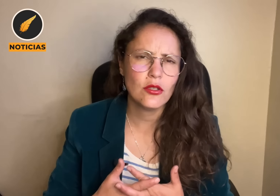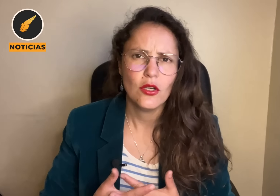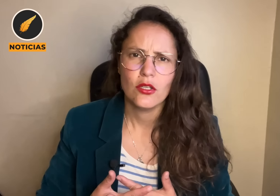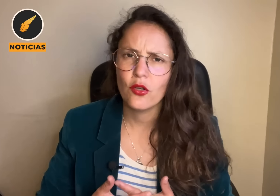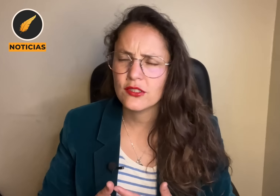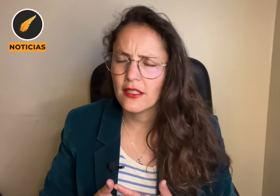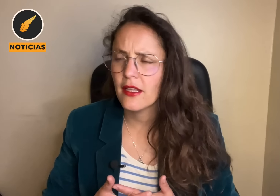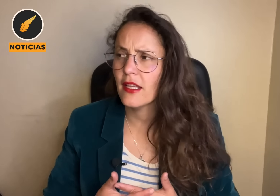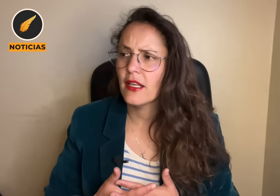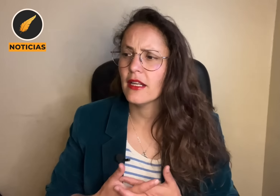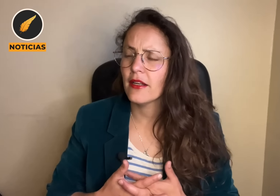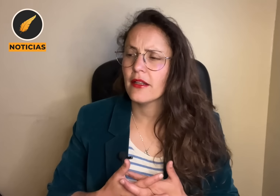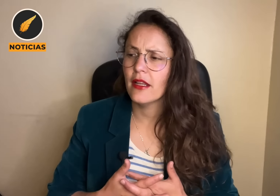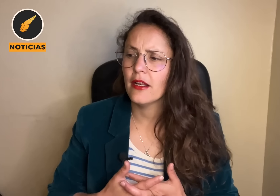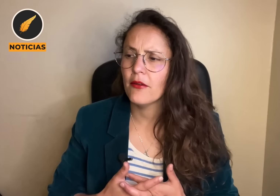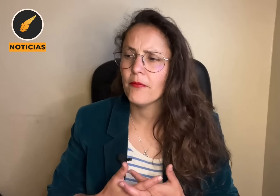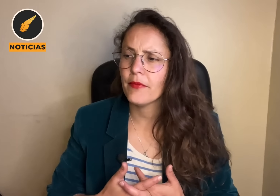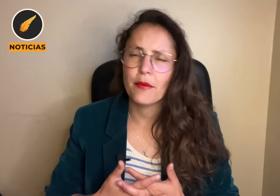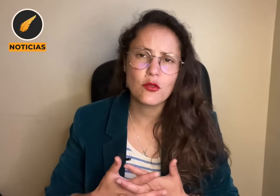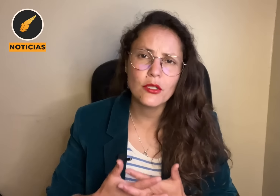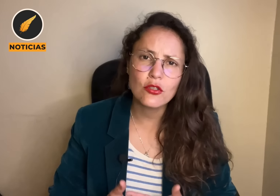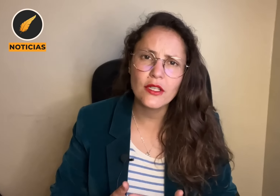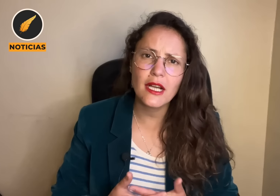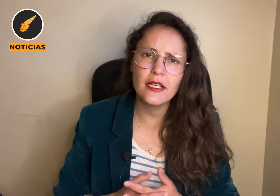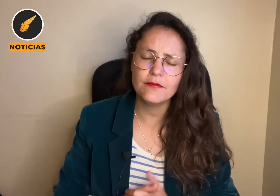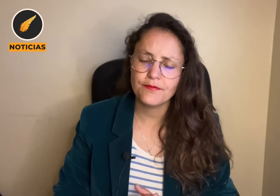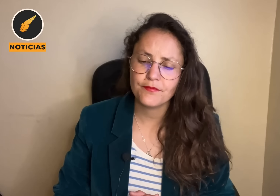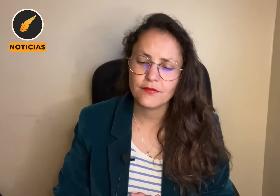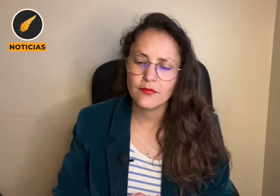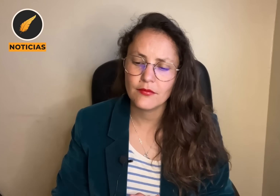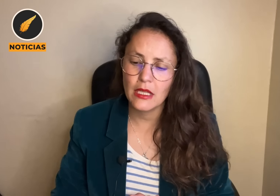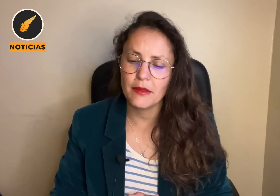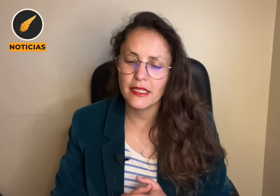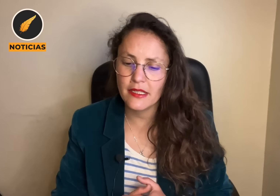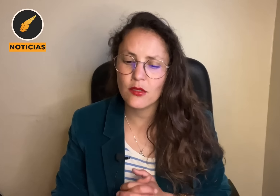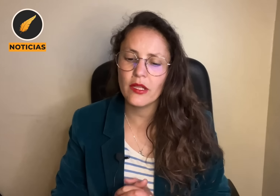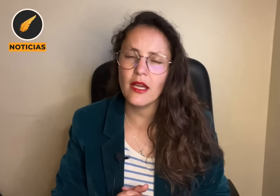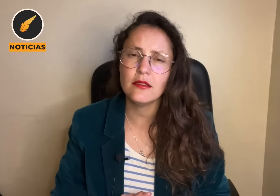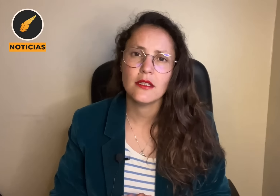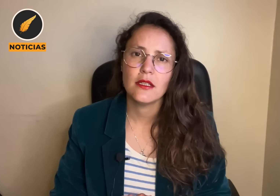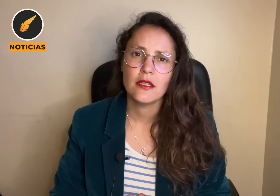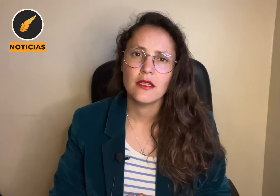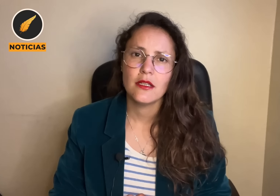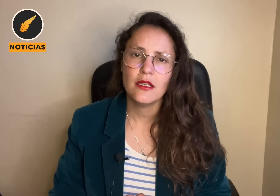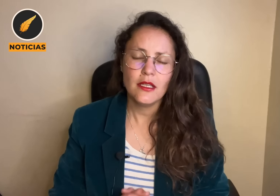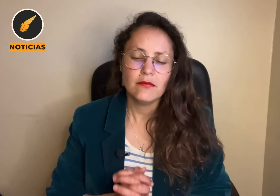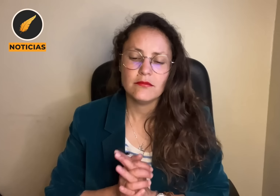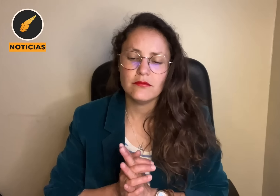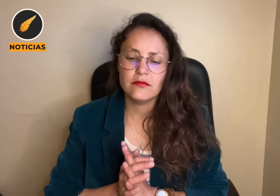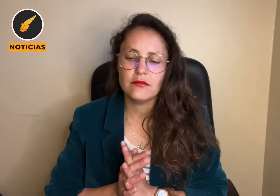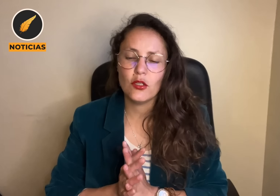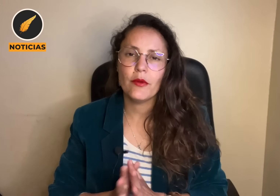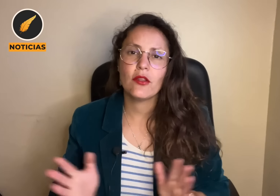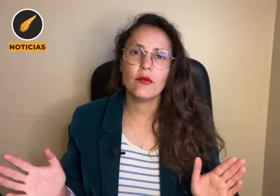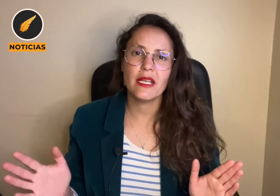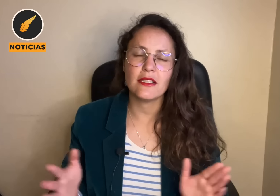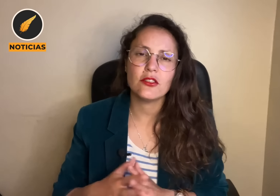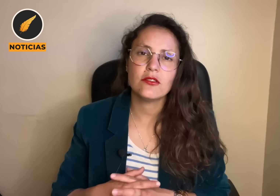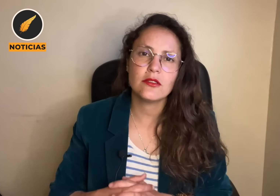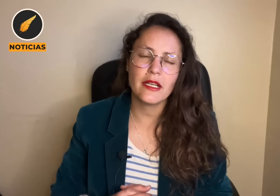discutiendo cosas del presupuesto fiscal en materia de seguridad y los